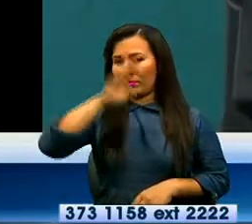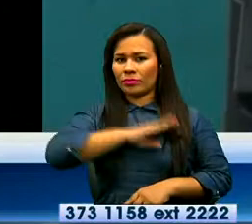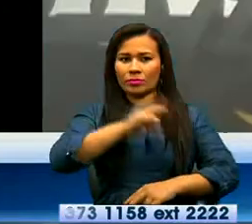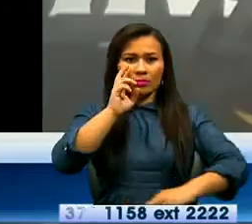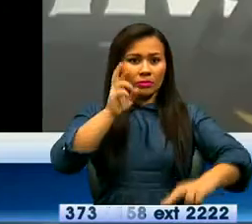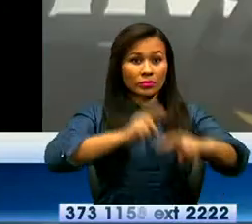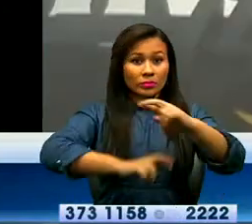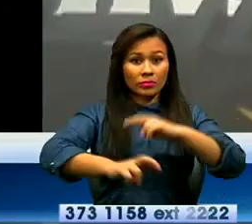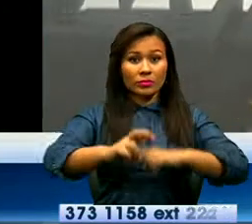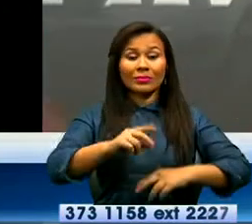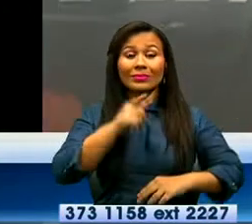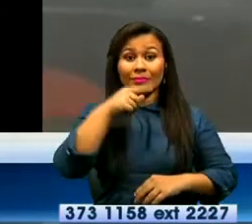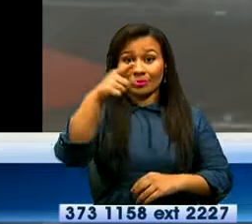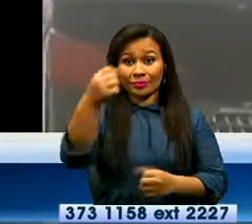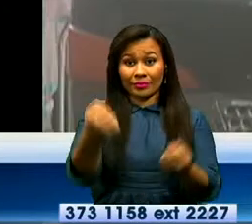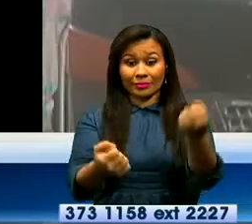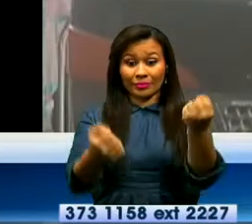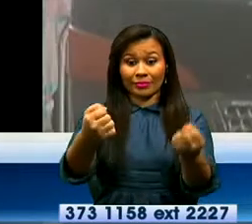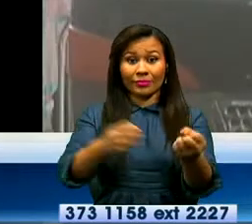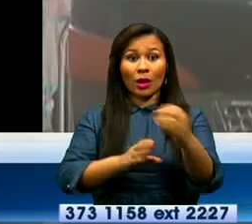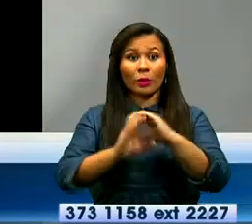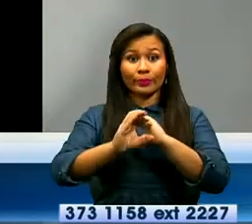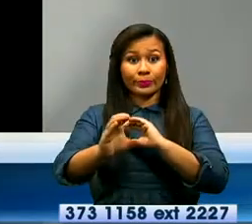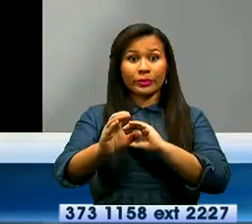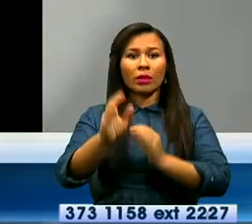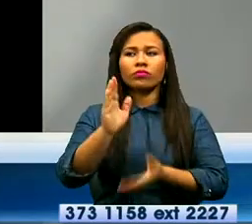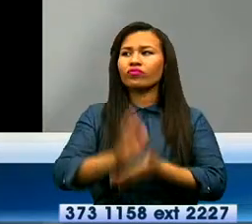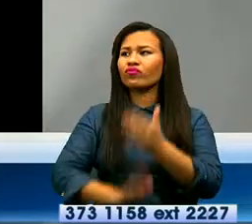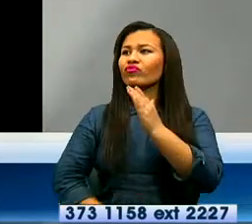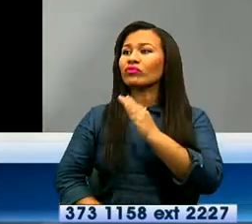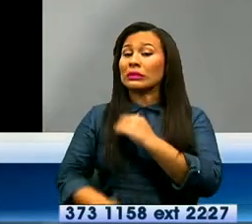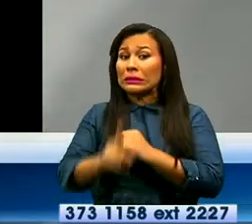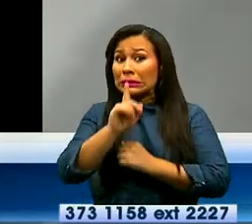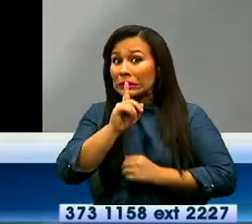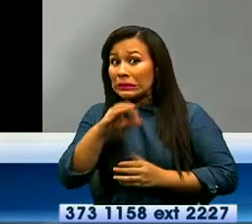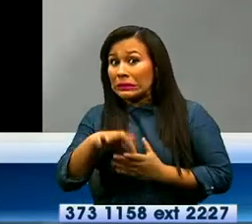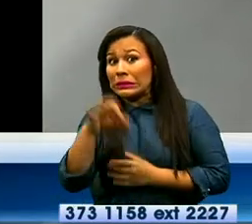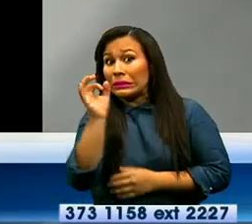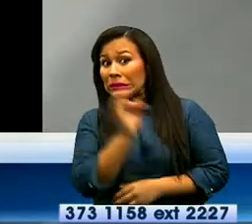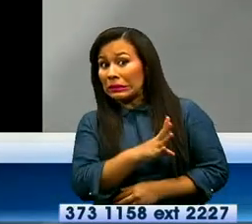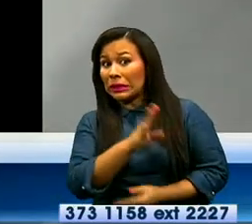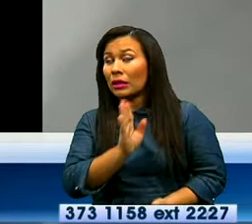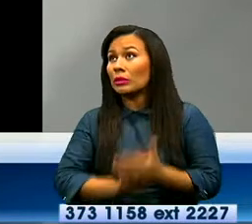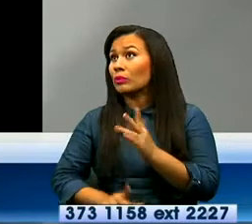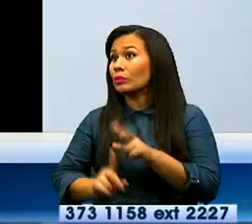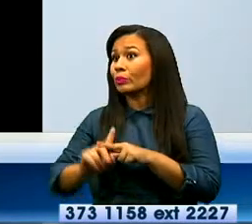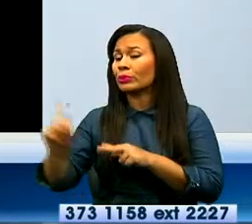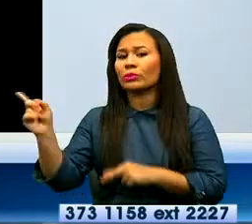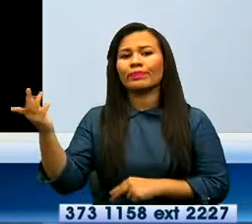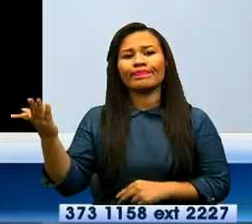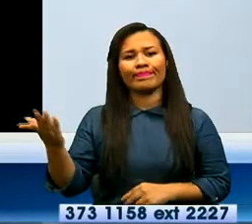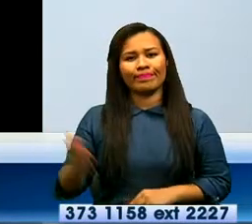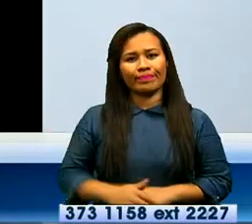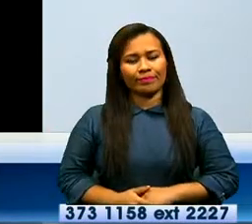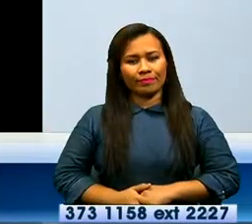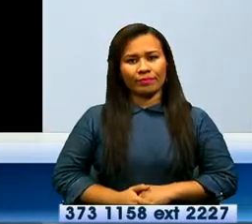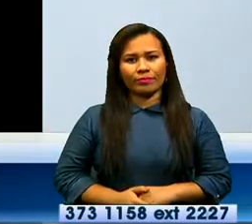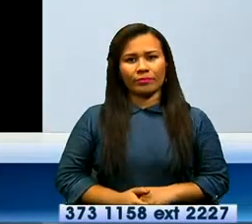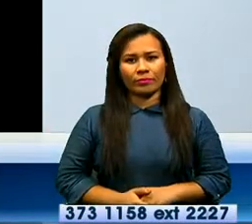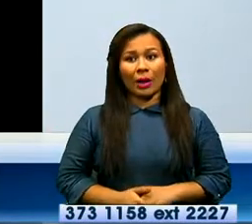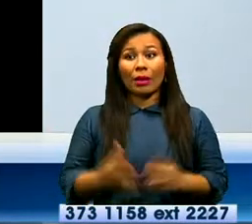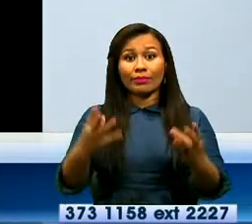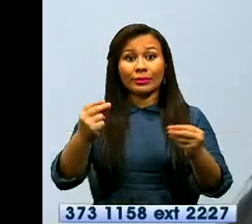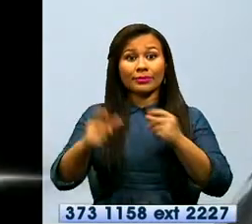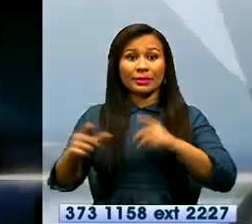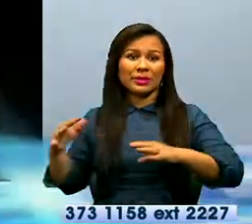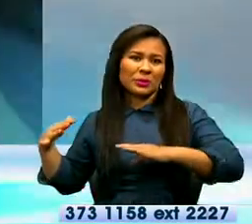campo. El conductor del bus abandonó la unidad para huir del lugar, dejando atrás la tragedia. El populacho del